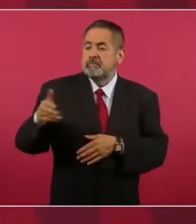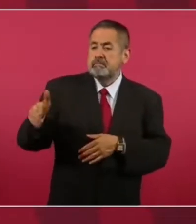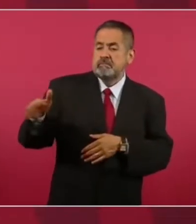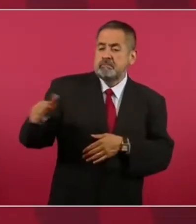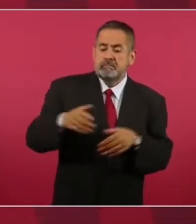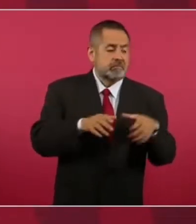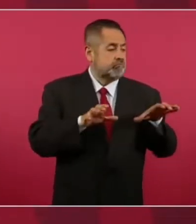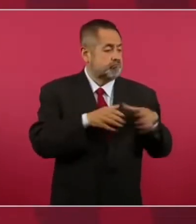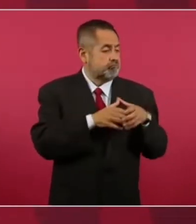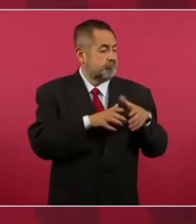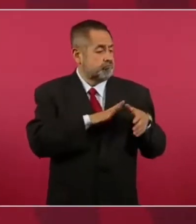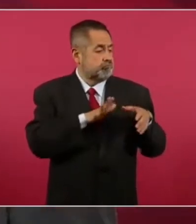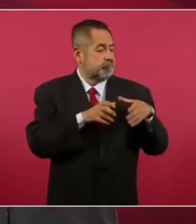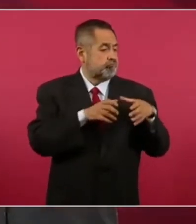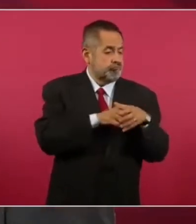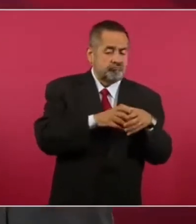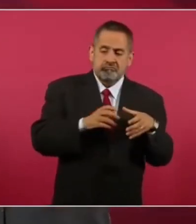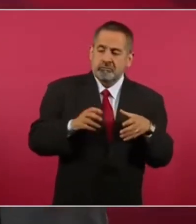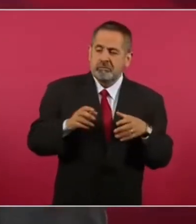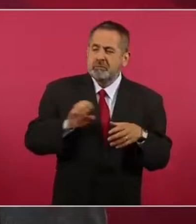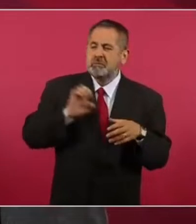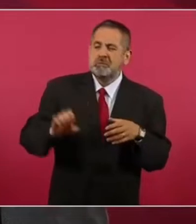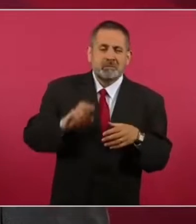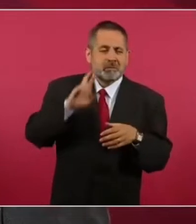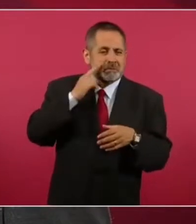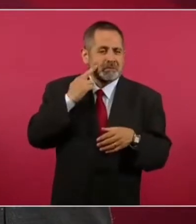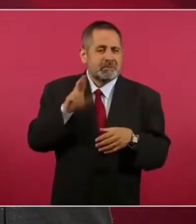clasistas, son racistas.